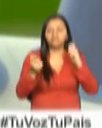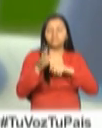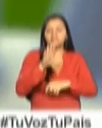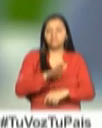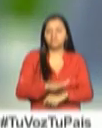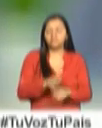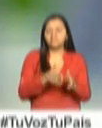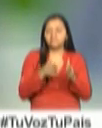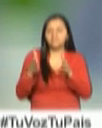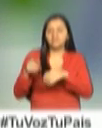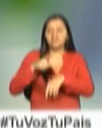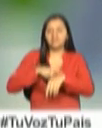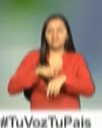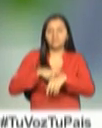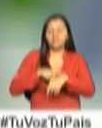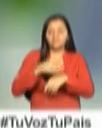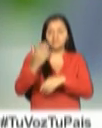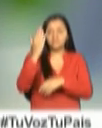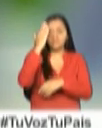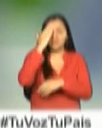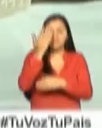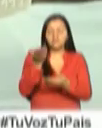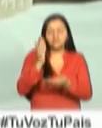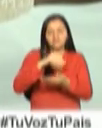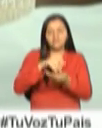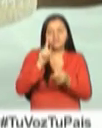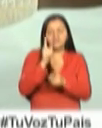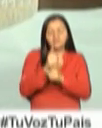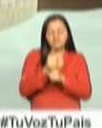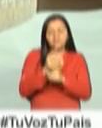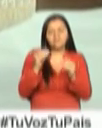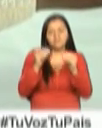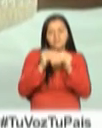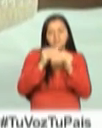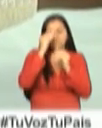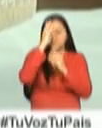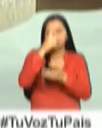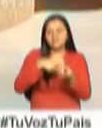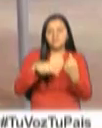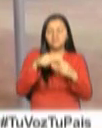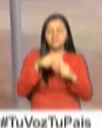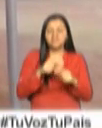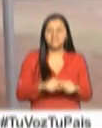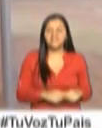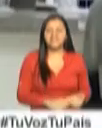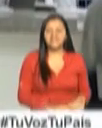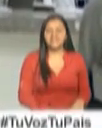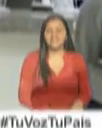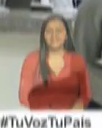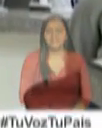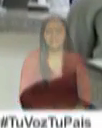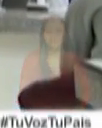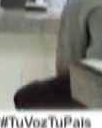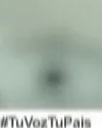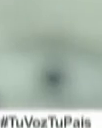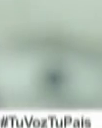este periodo. ¿Quiere conocer sobre ellas? Pues ampliaremos esta información en unos instantes.